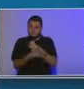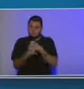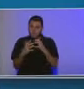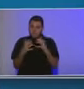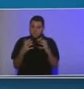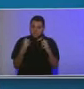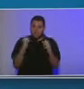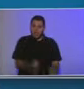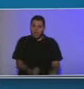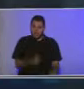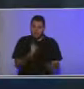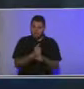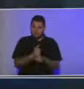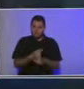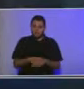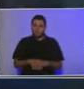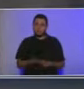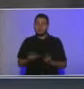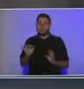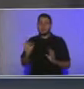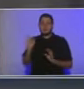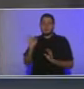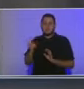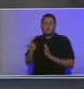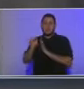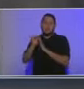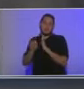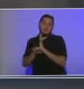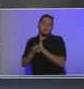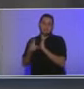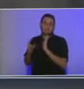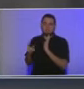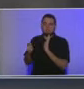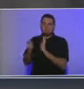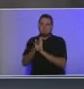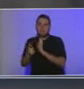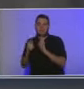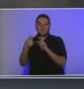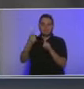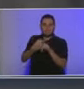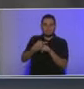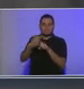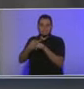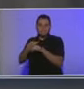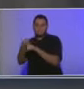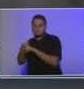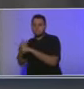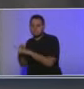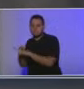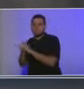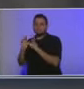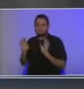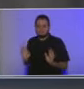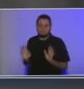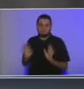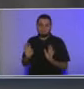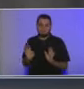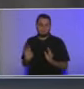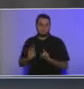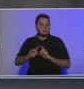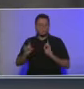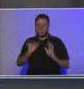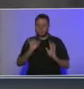no se le erradicó nada. Ahí puede haber unas cuestiones éticas de violaciones a la ley de ética gubernamental, ¿verdad? Pero no, sobre eso no lo citaron a ellos.